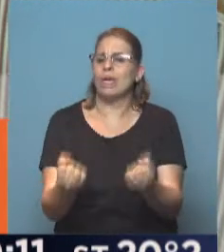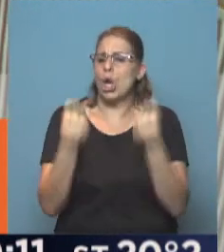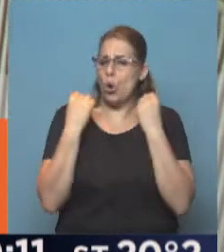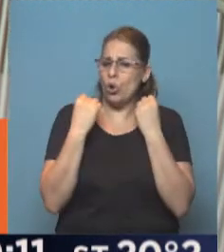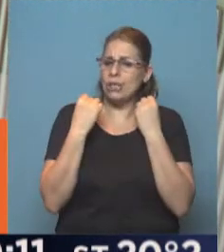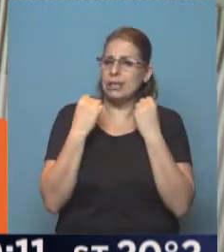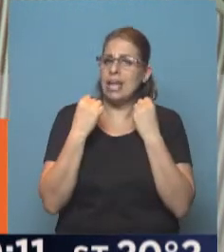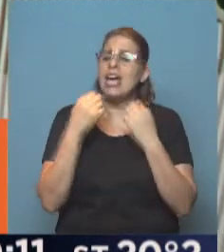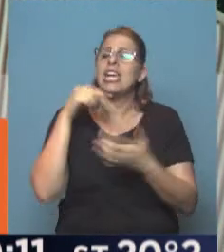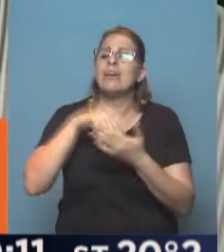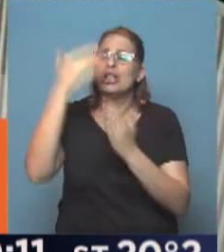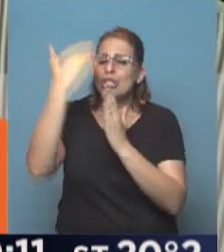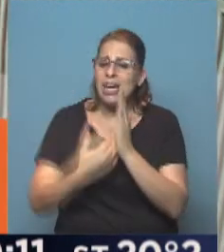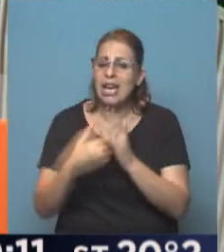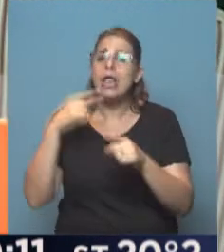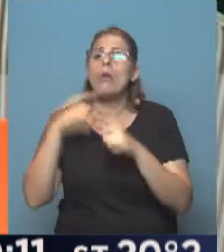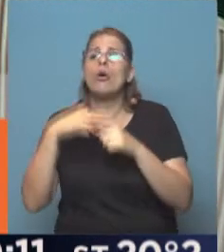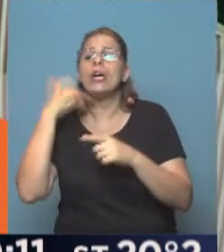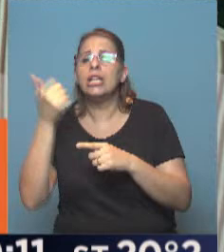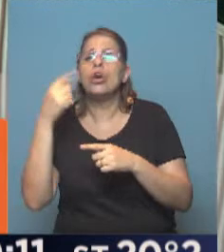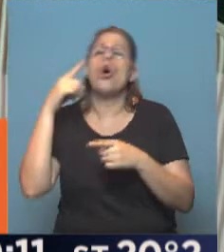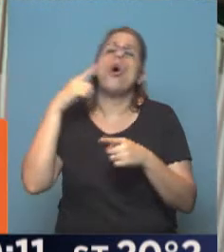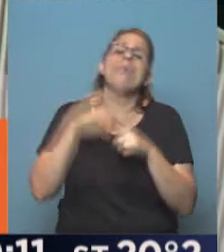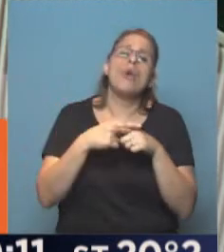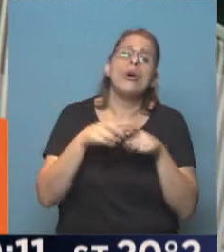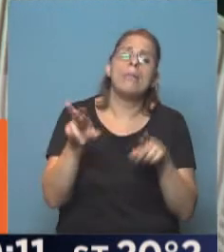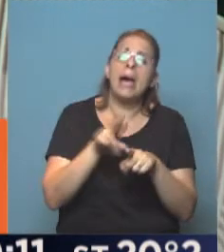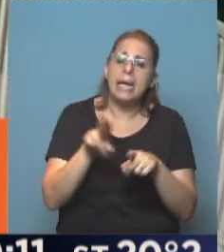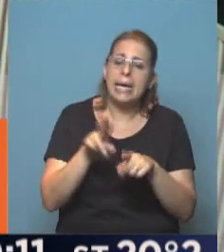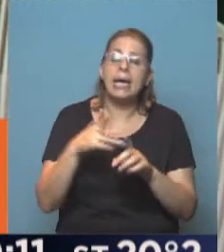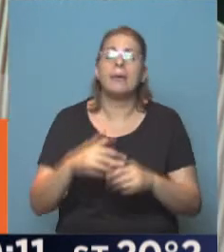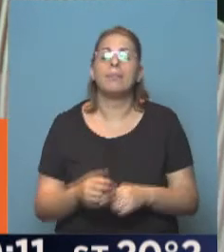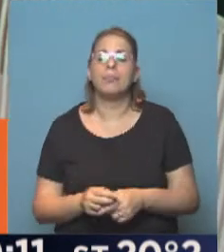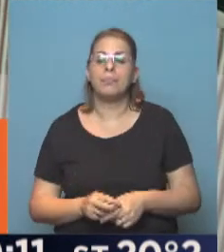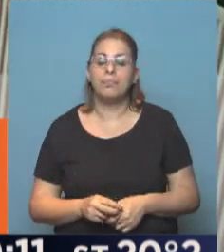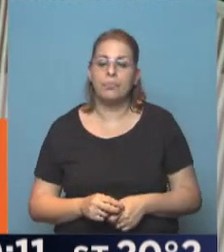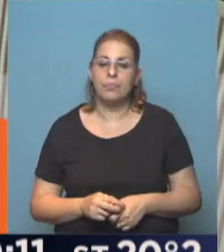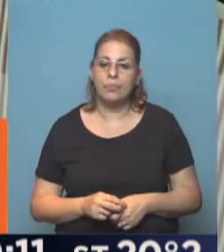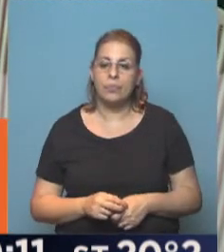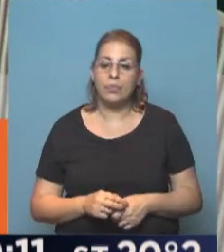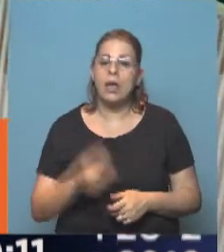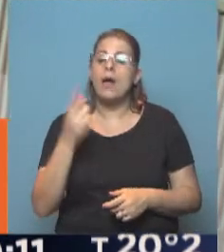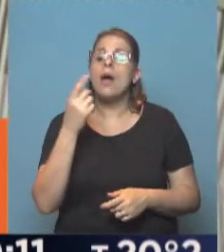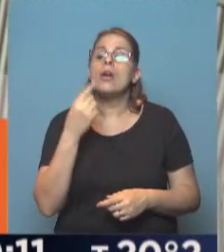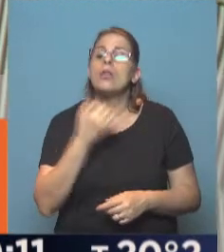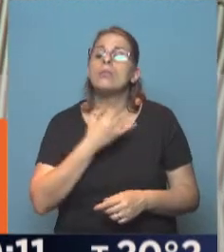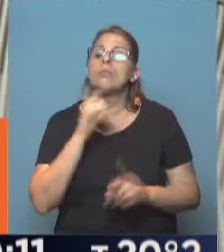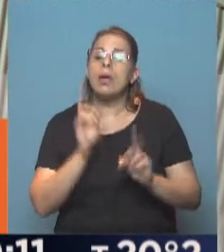las deducciones por hijo, por cónyuge y en el valor